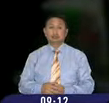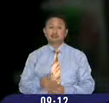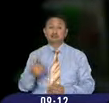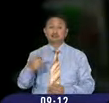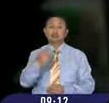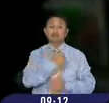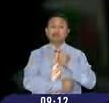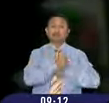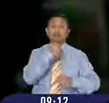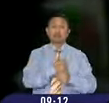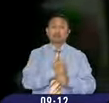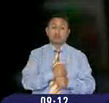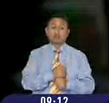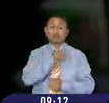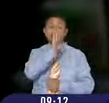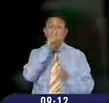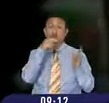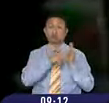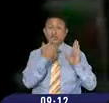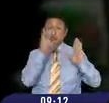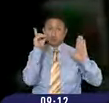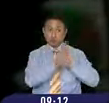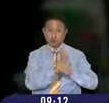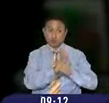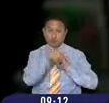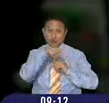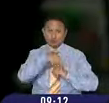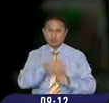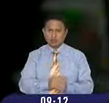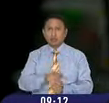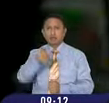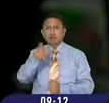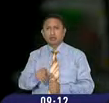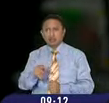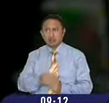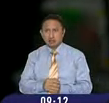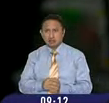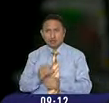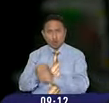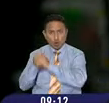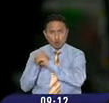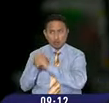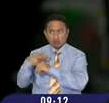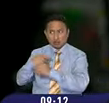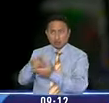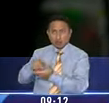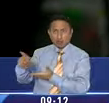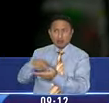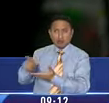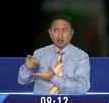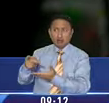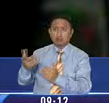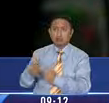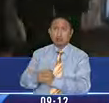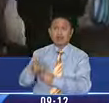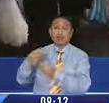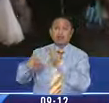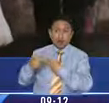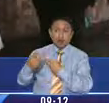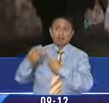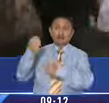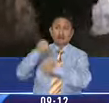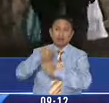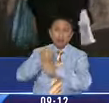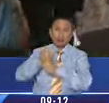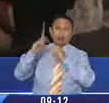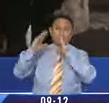El año pasado fueron más de 5,000 las denuncias reportadas por extorsiones en locales comerciales, viviendas, a gremios de taxistas,